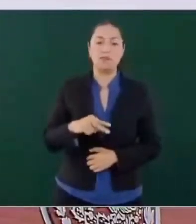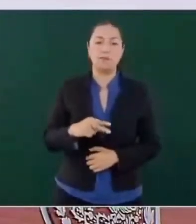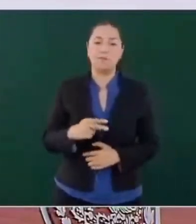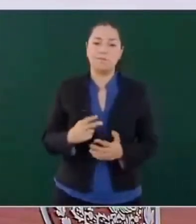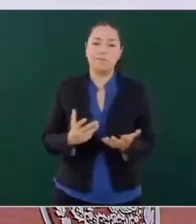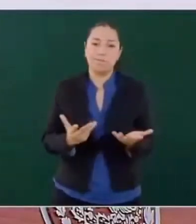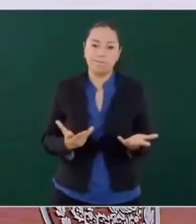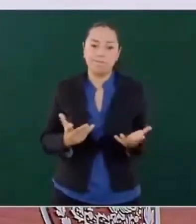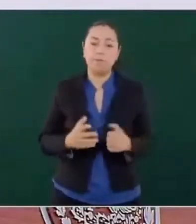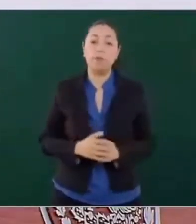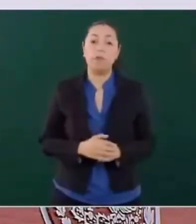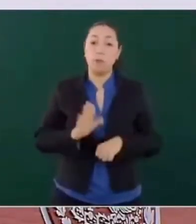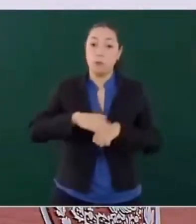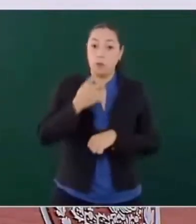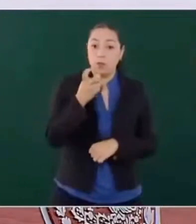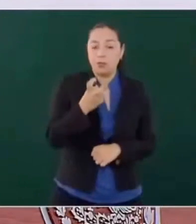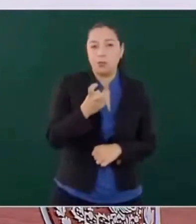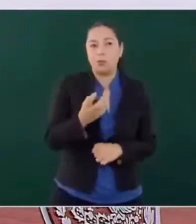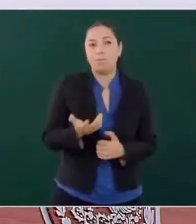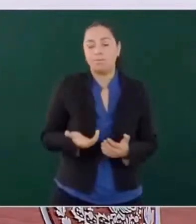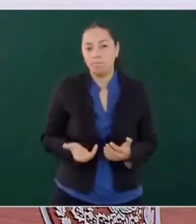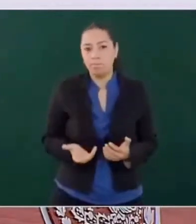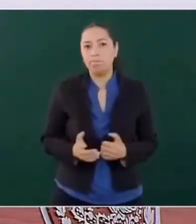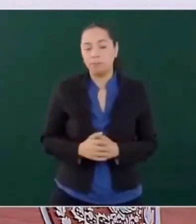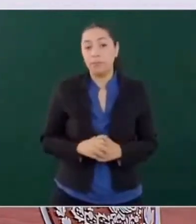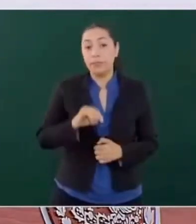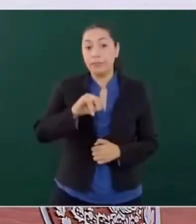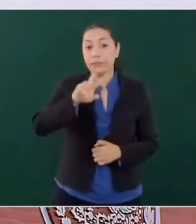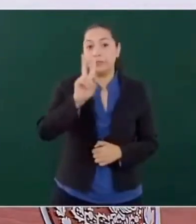Entonces, sí, era una